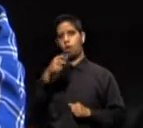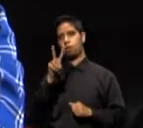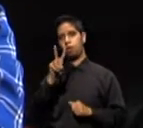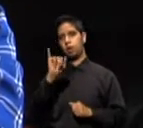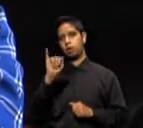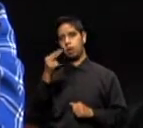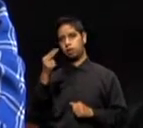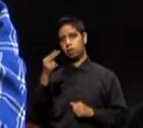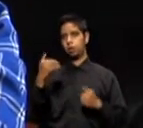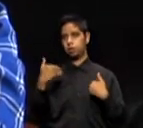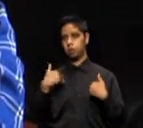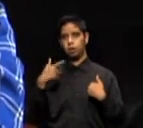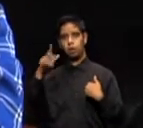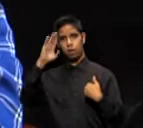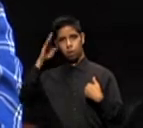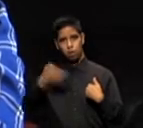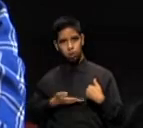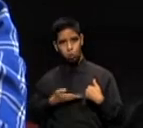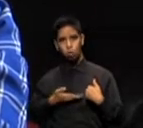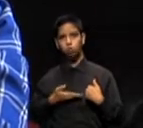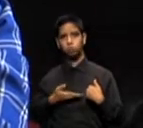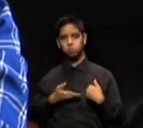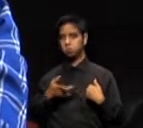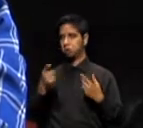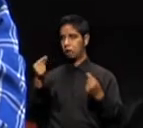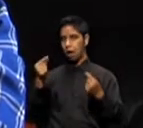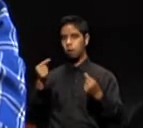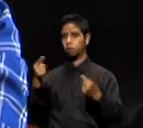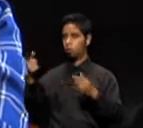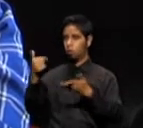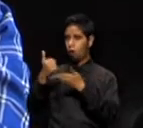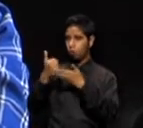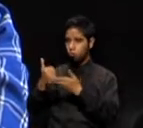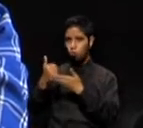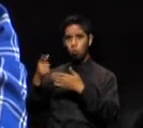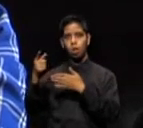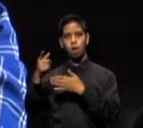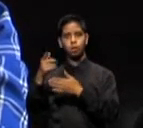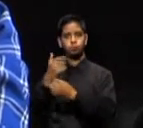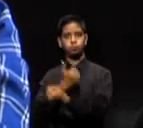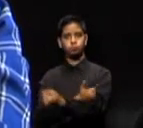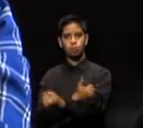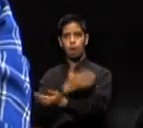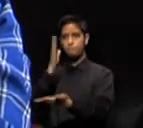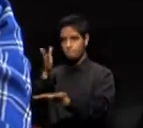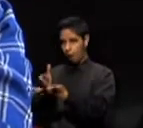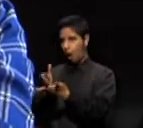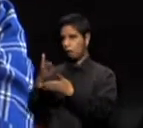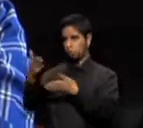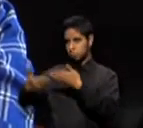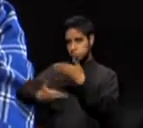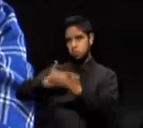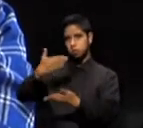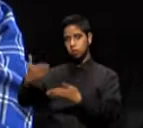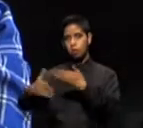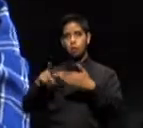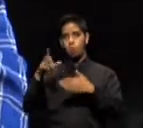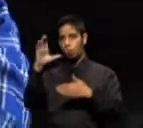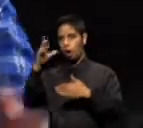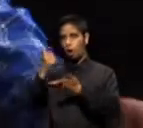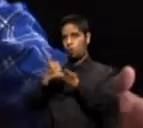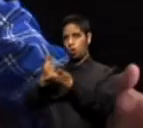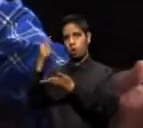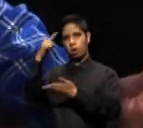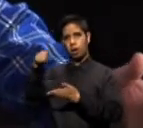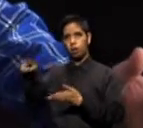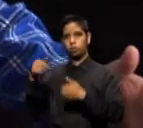hijos. Le dan albergue, los preparan, los desintoxican, le consiguen una vida independiente,